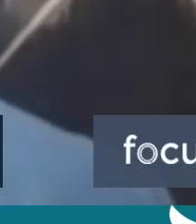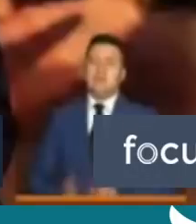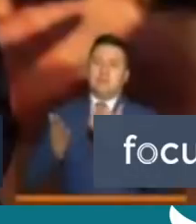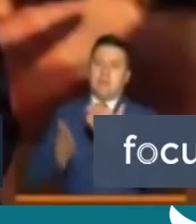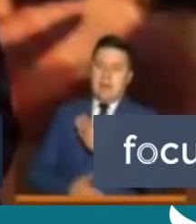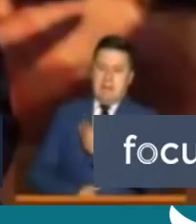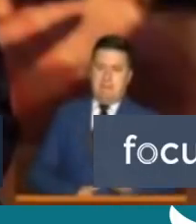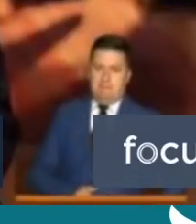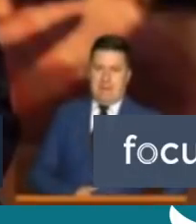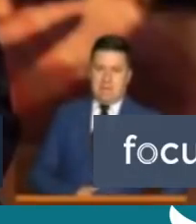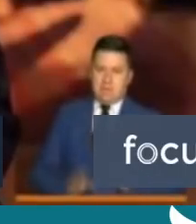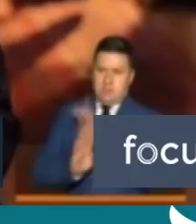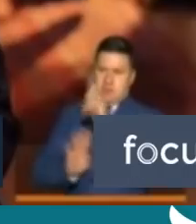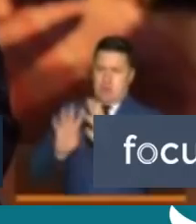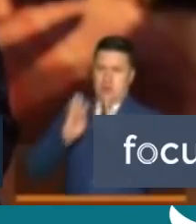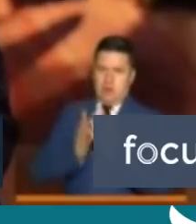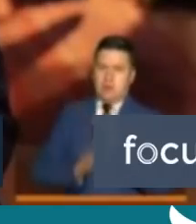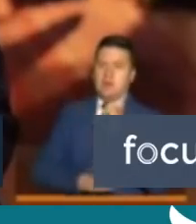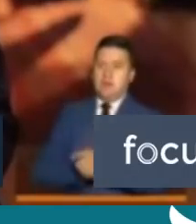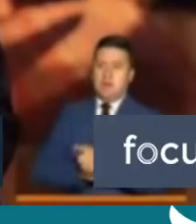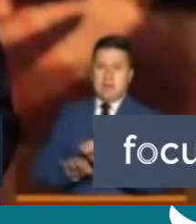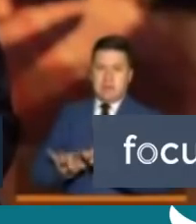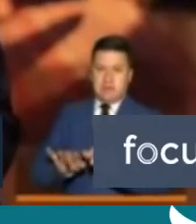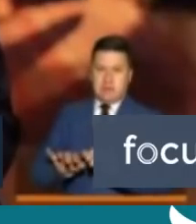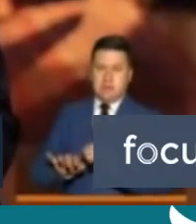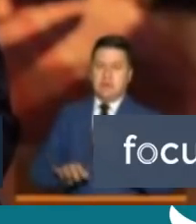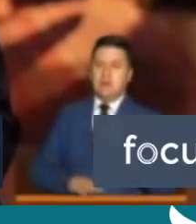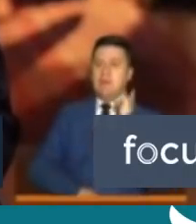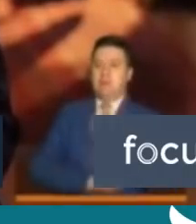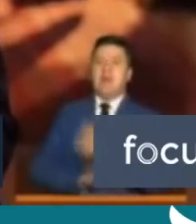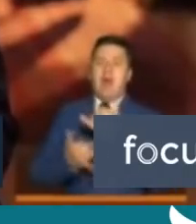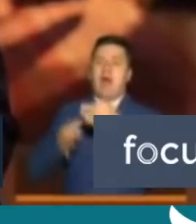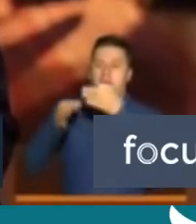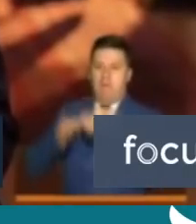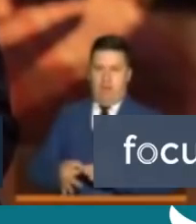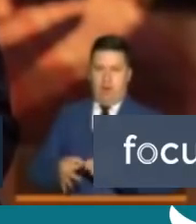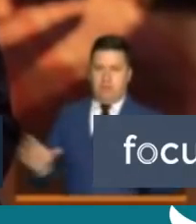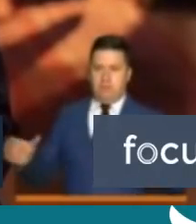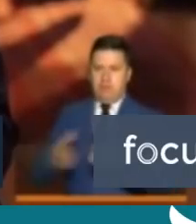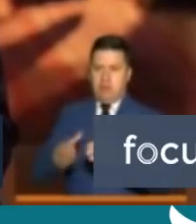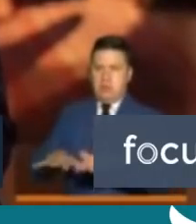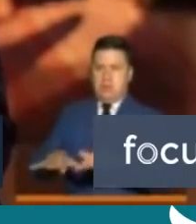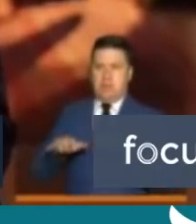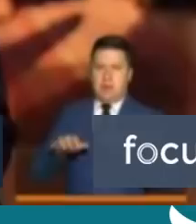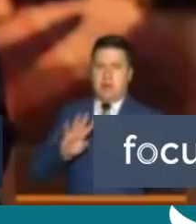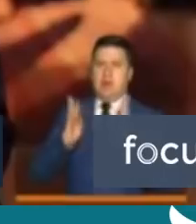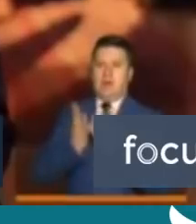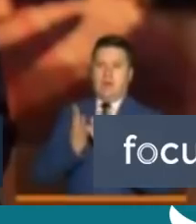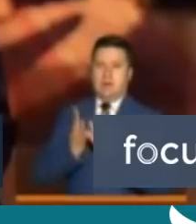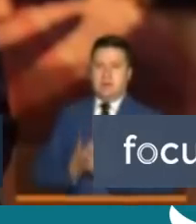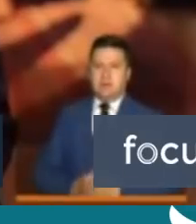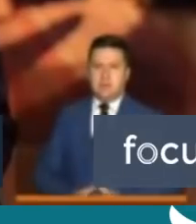Señor presidente del Congreso, señor secretario, declaro formalmente instaladas las sesiones del